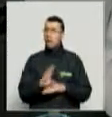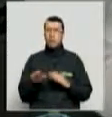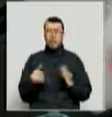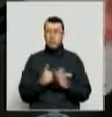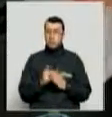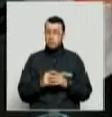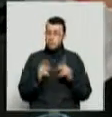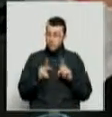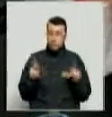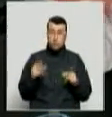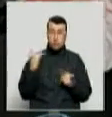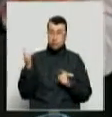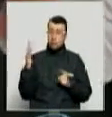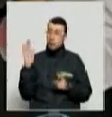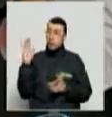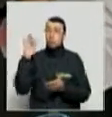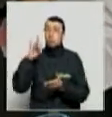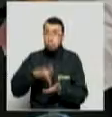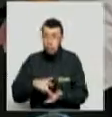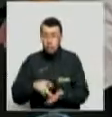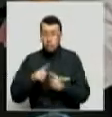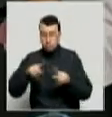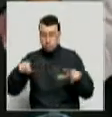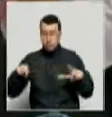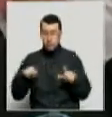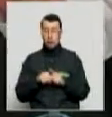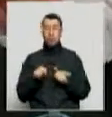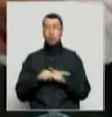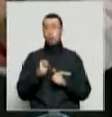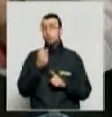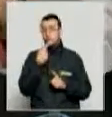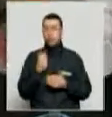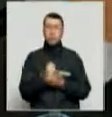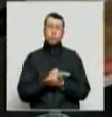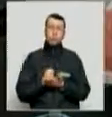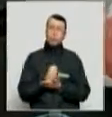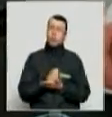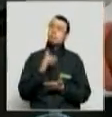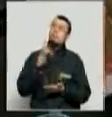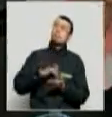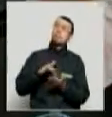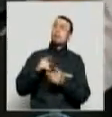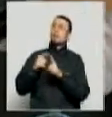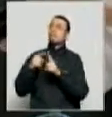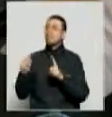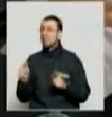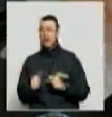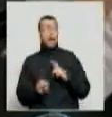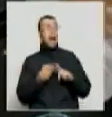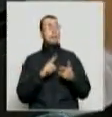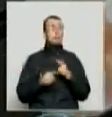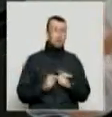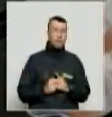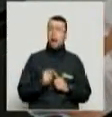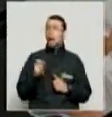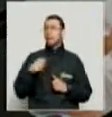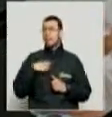pacientes que van a la droguería y para donde la tía y donde el amigo, es que tengo